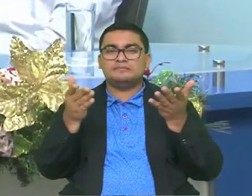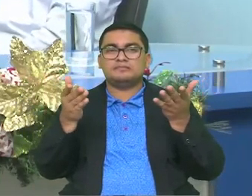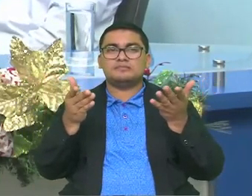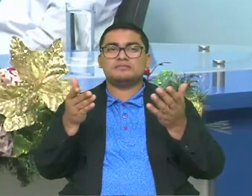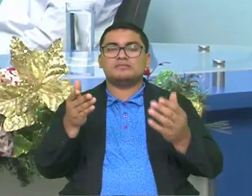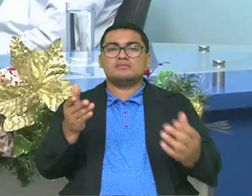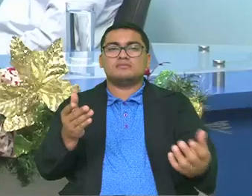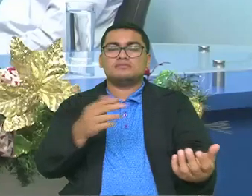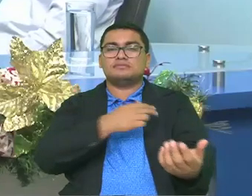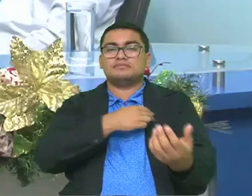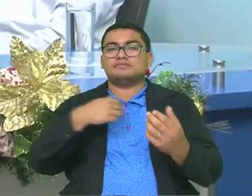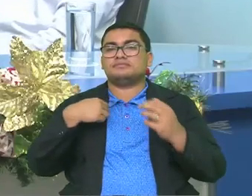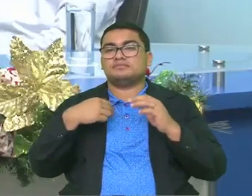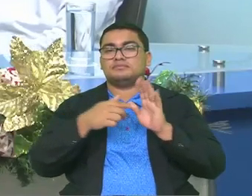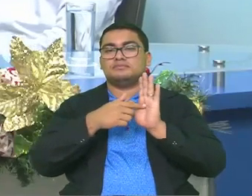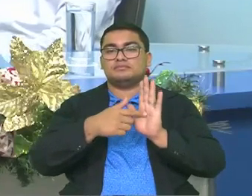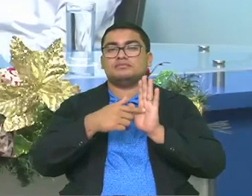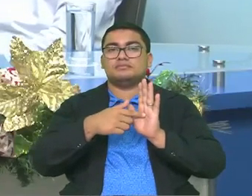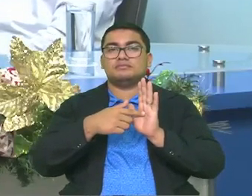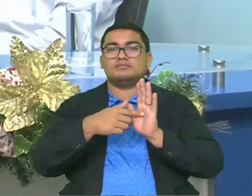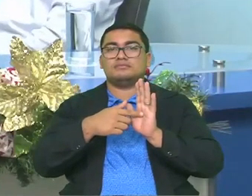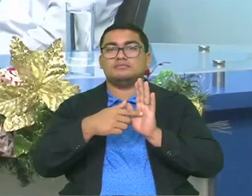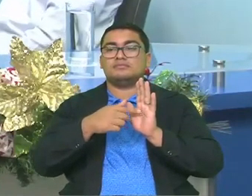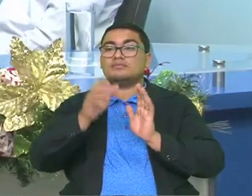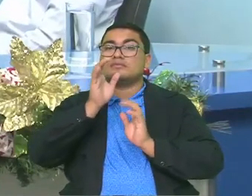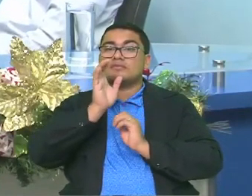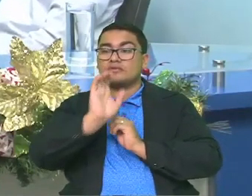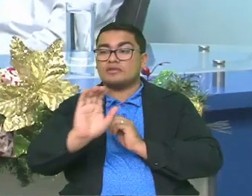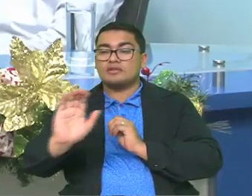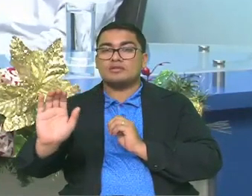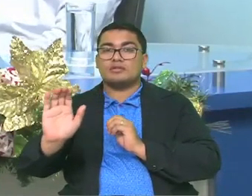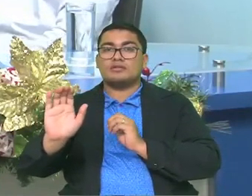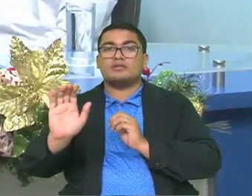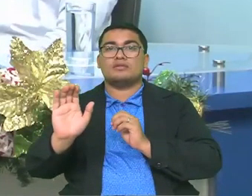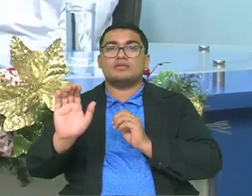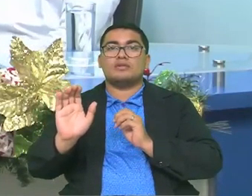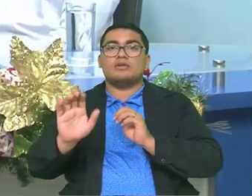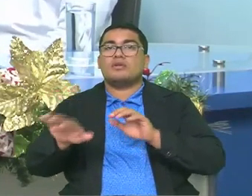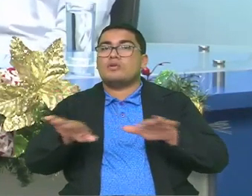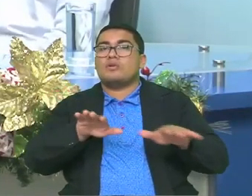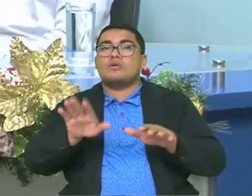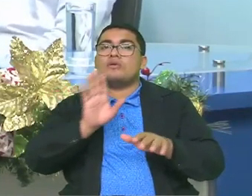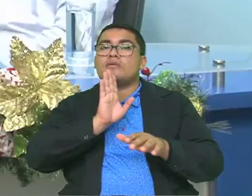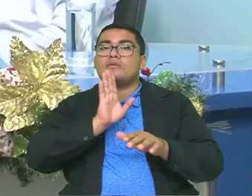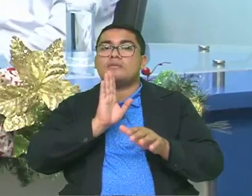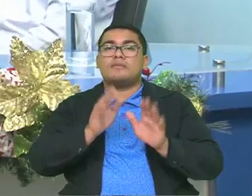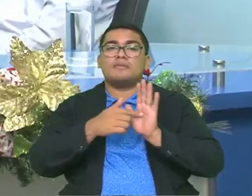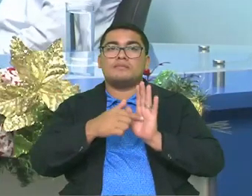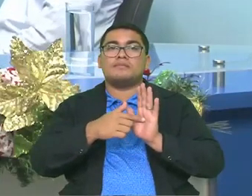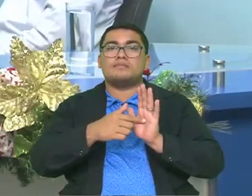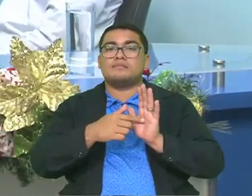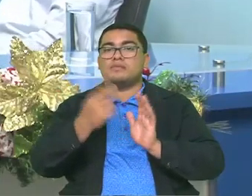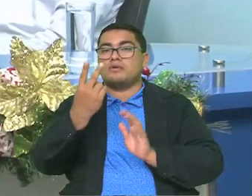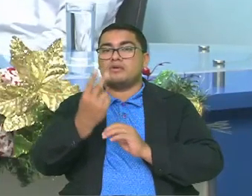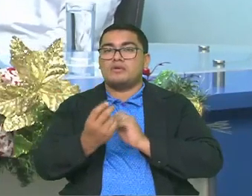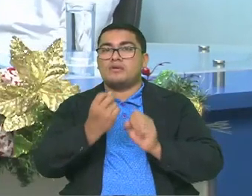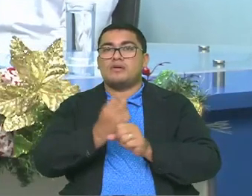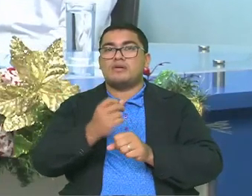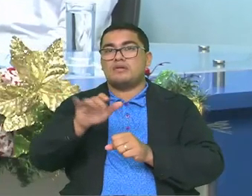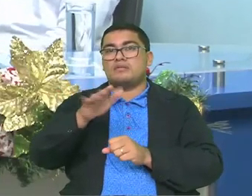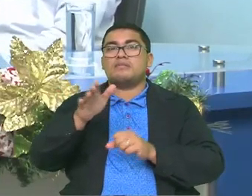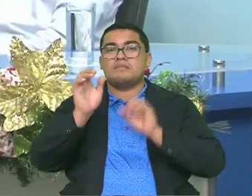porque... es impredecible. Es correcto. Es impredecible. Ok, doctor, ¿cuáles son los síntomas aparte de la